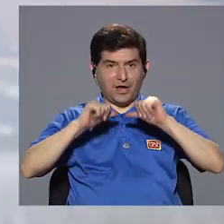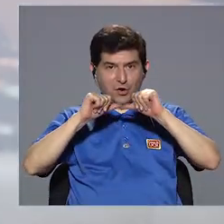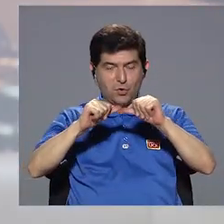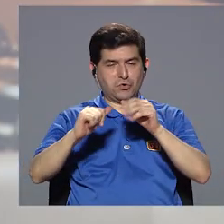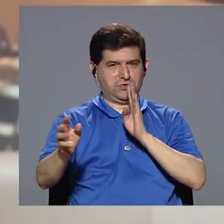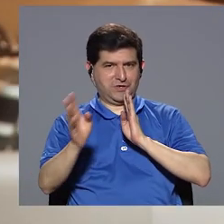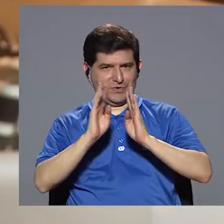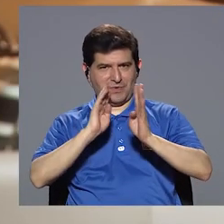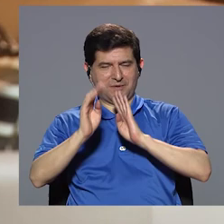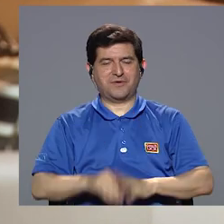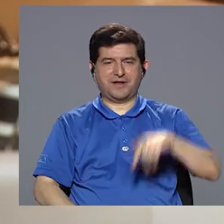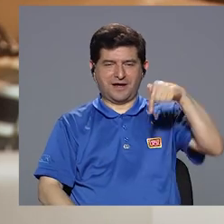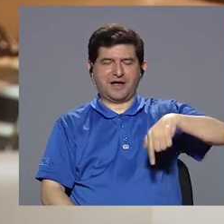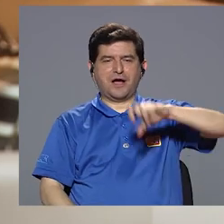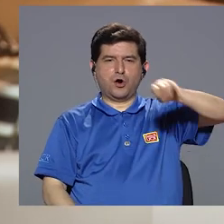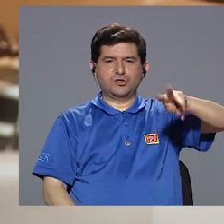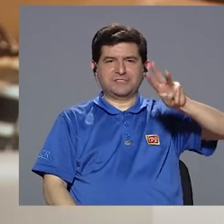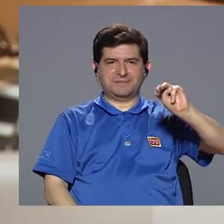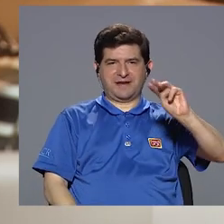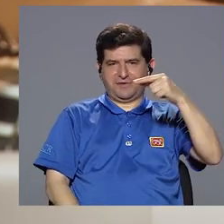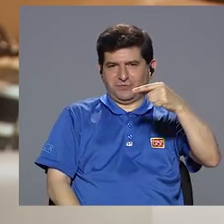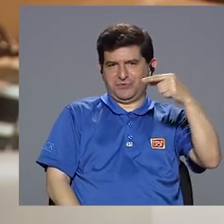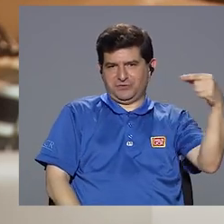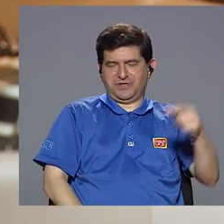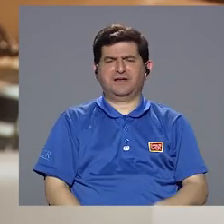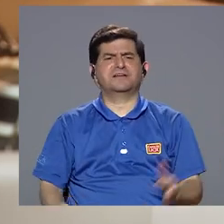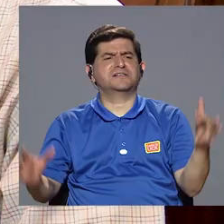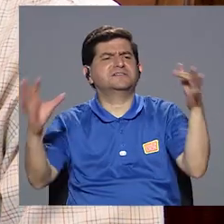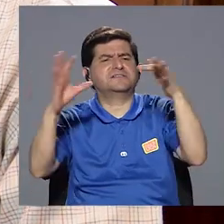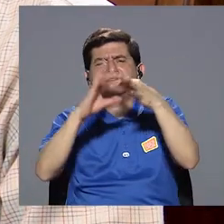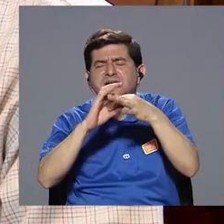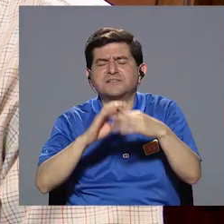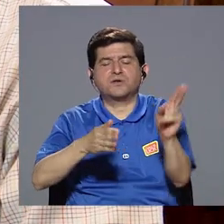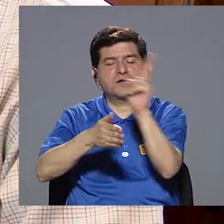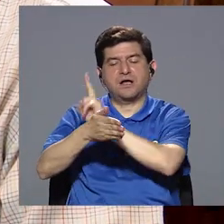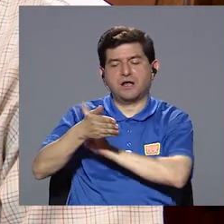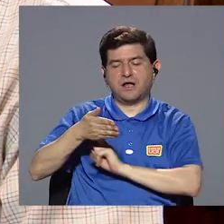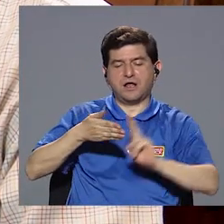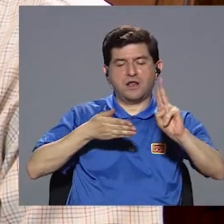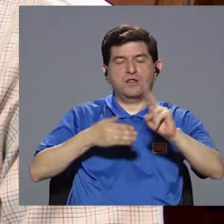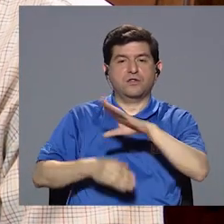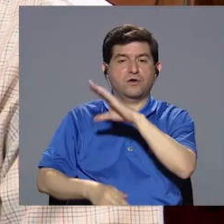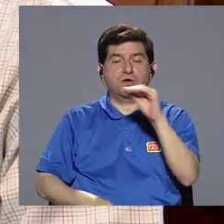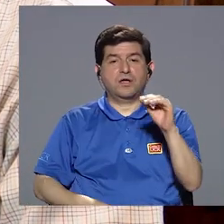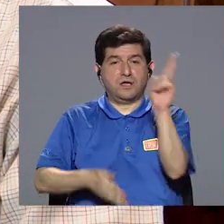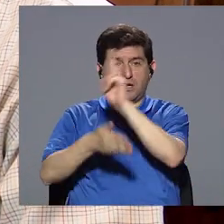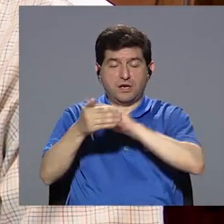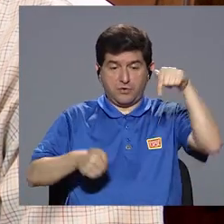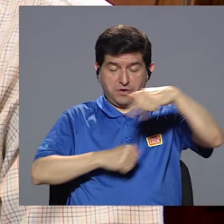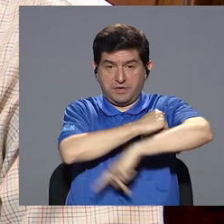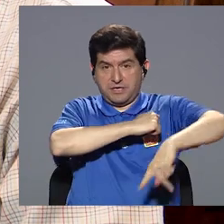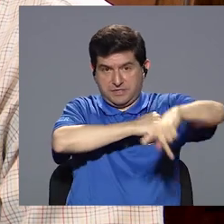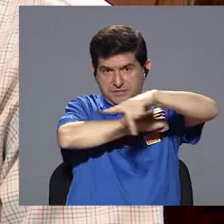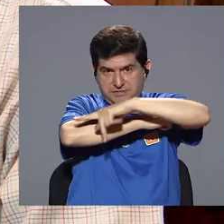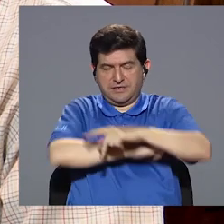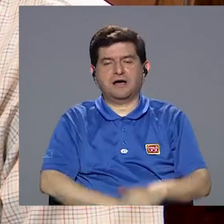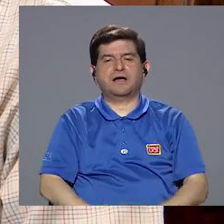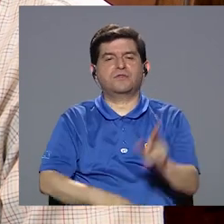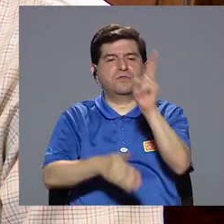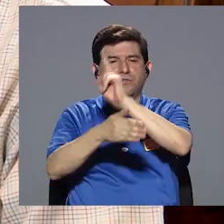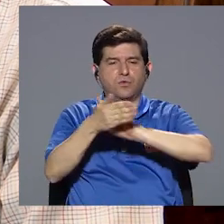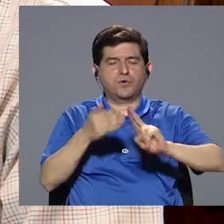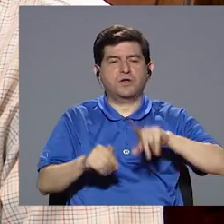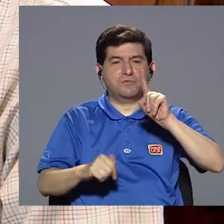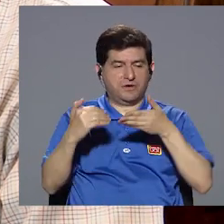volvemos a hablar con ton josé maría gutiérrez sobre la universidad de la universidad en nuestro país la